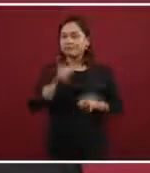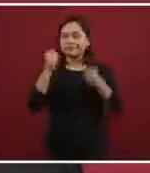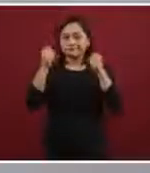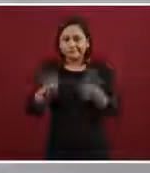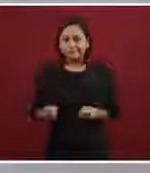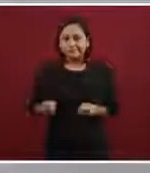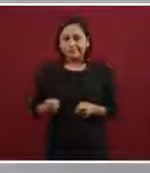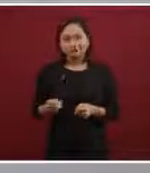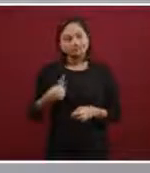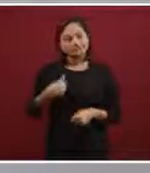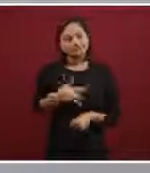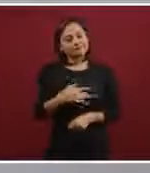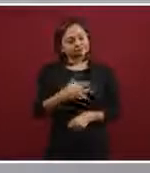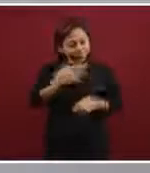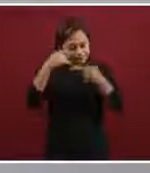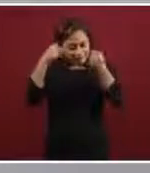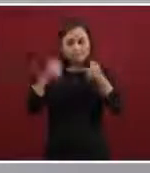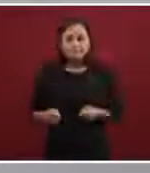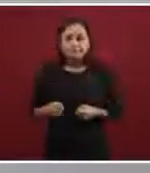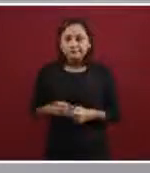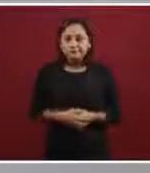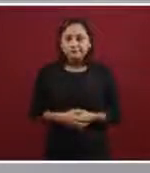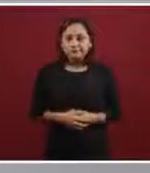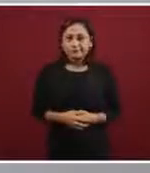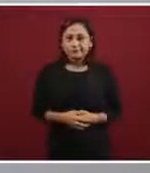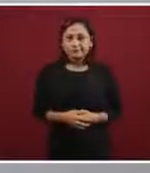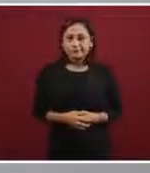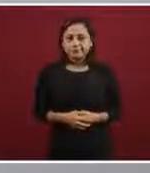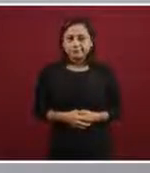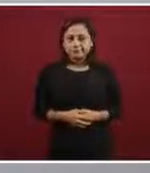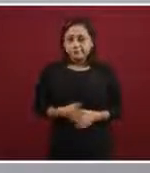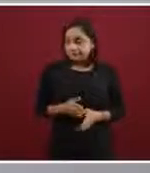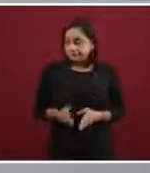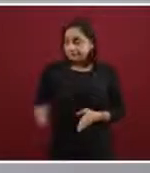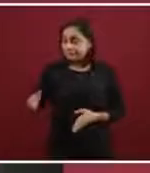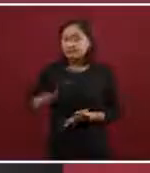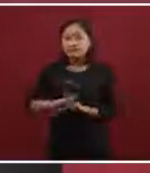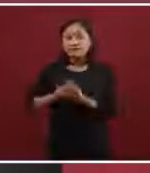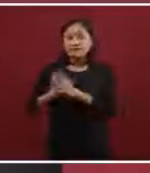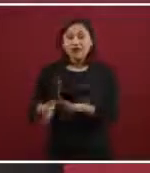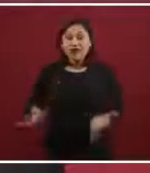de eso estoy absolutamente seguro no van a poder